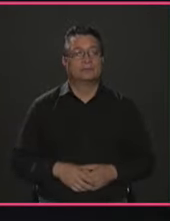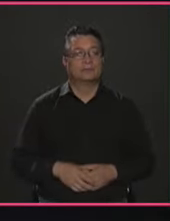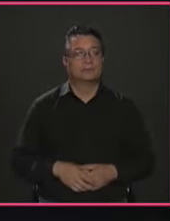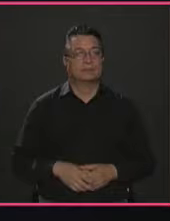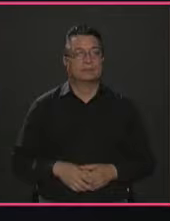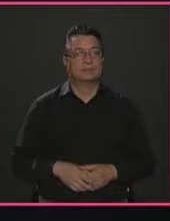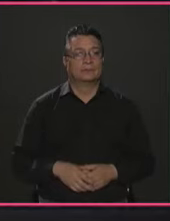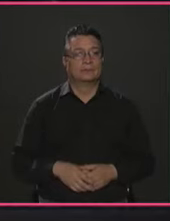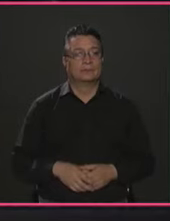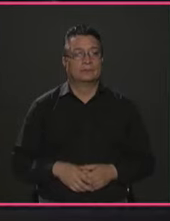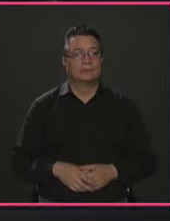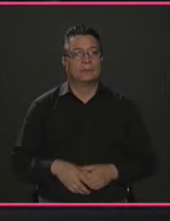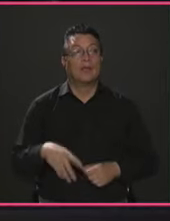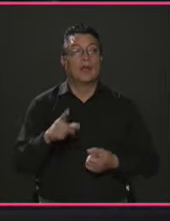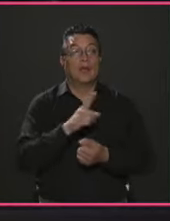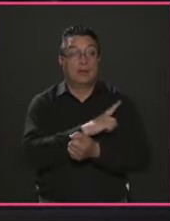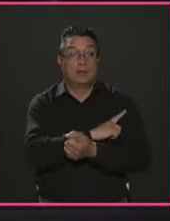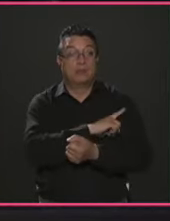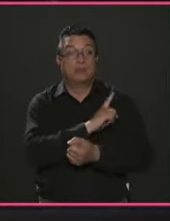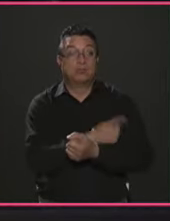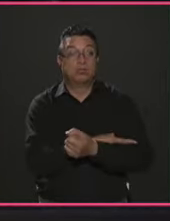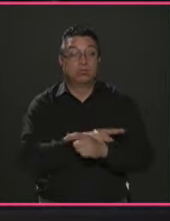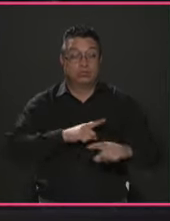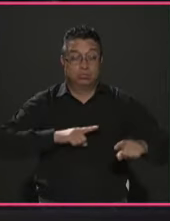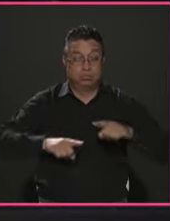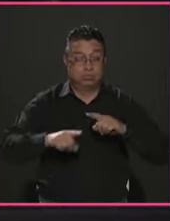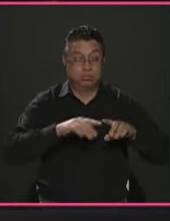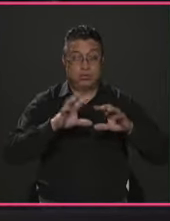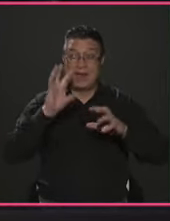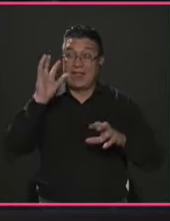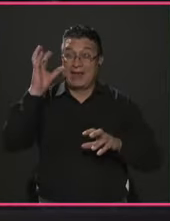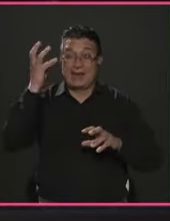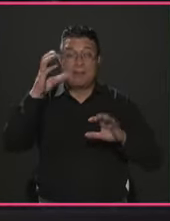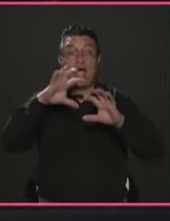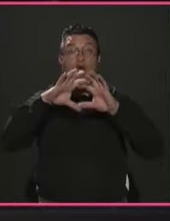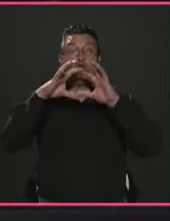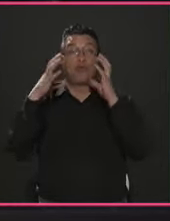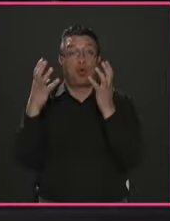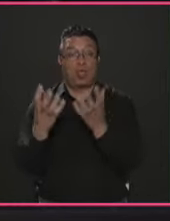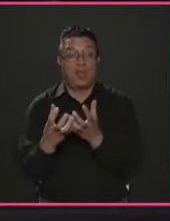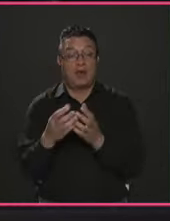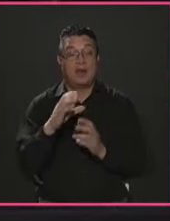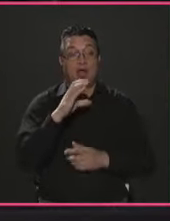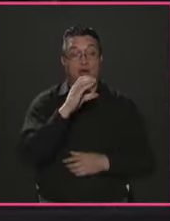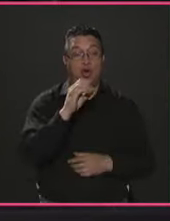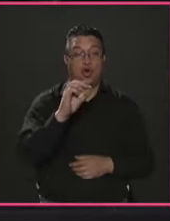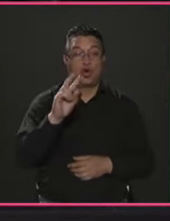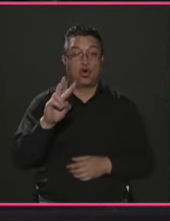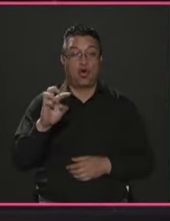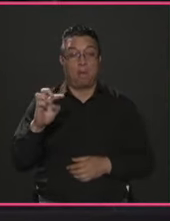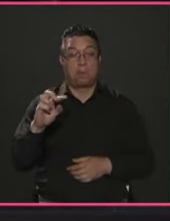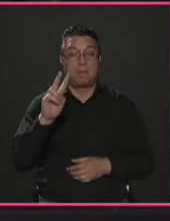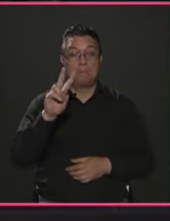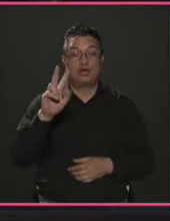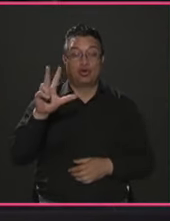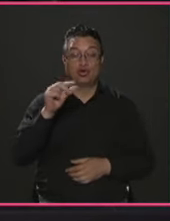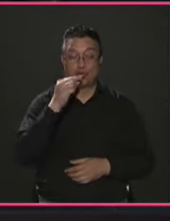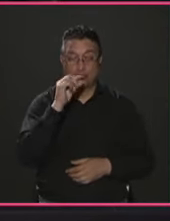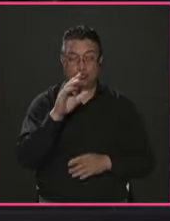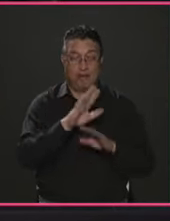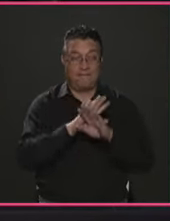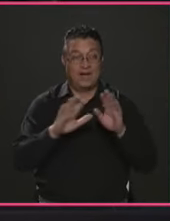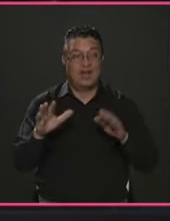abordar el fortalecimiento de la acción climática global les recuerdo la cop28 que terminó recientemente